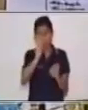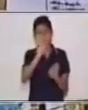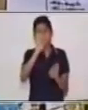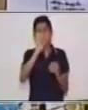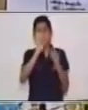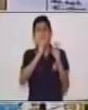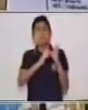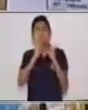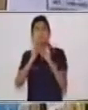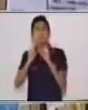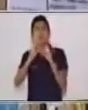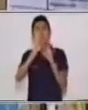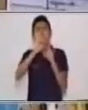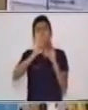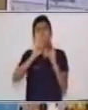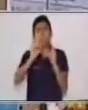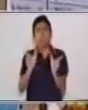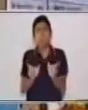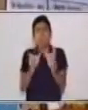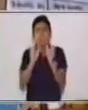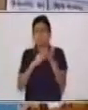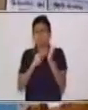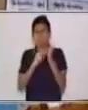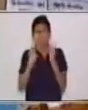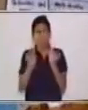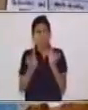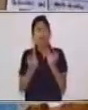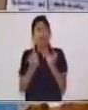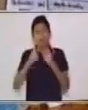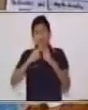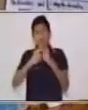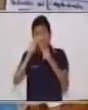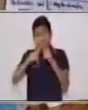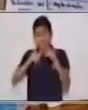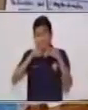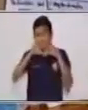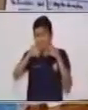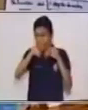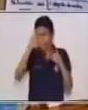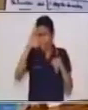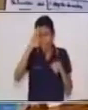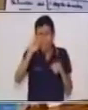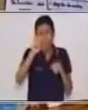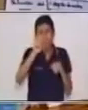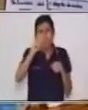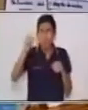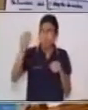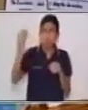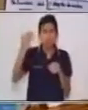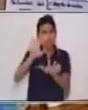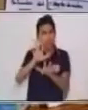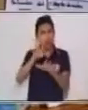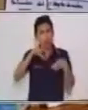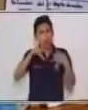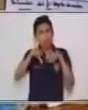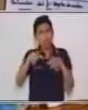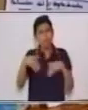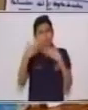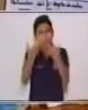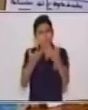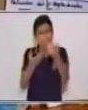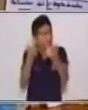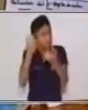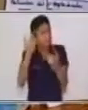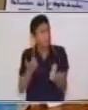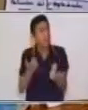compuesta. Pero quiero arrancar con la actividad que les dejé la última vez en casa, que era